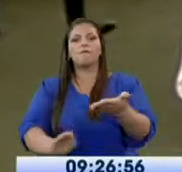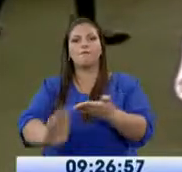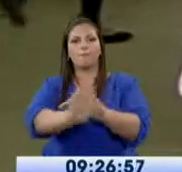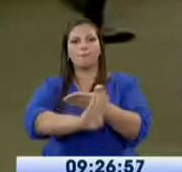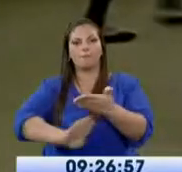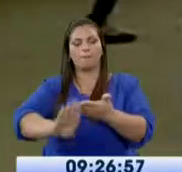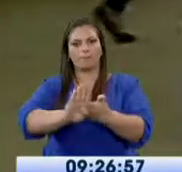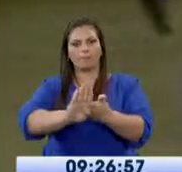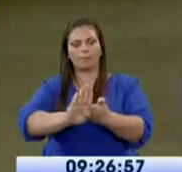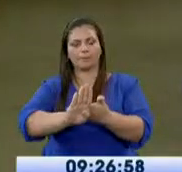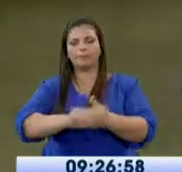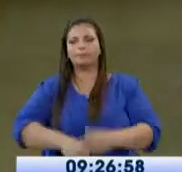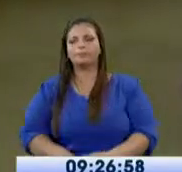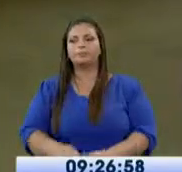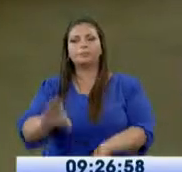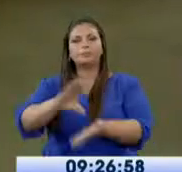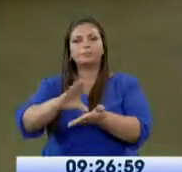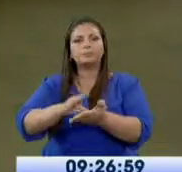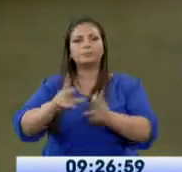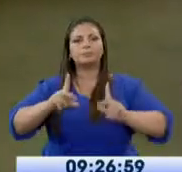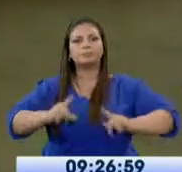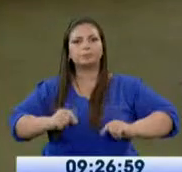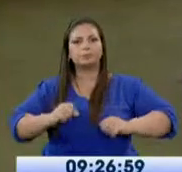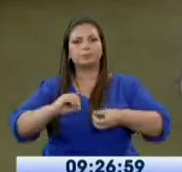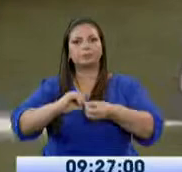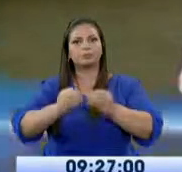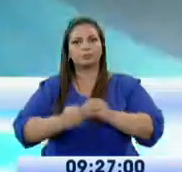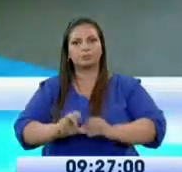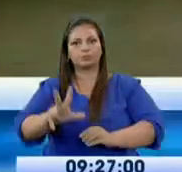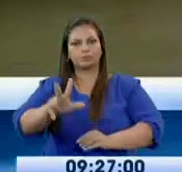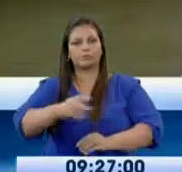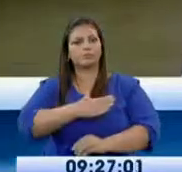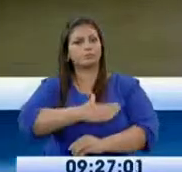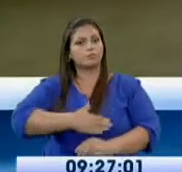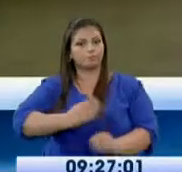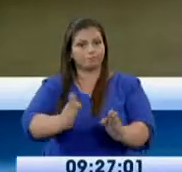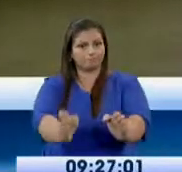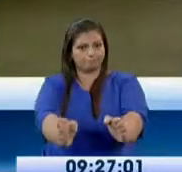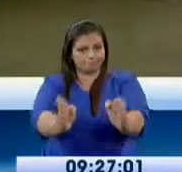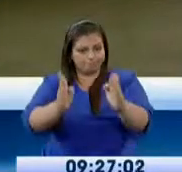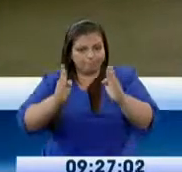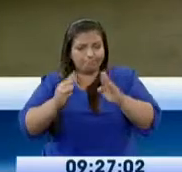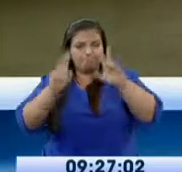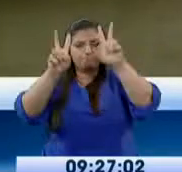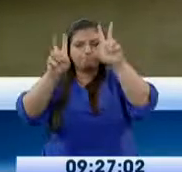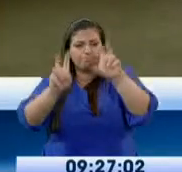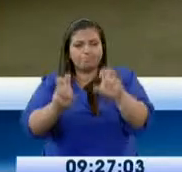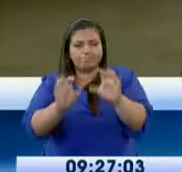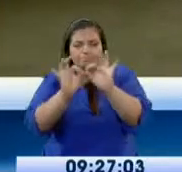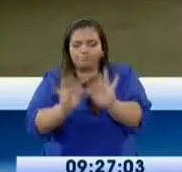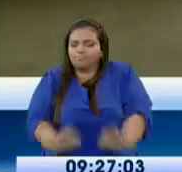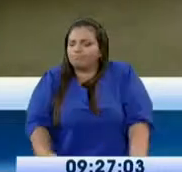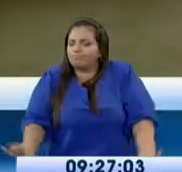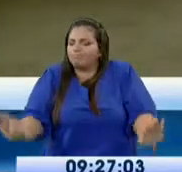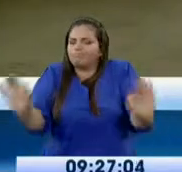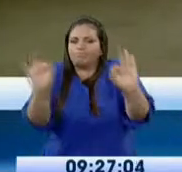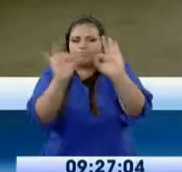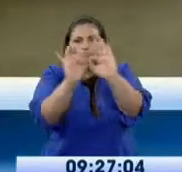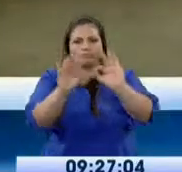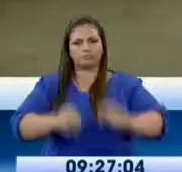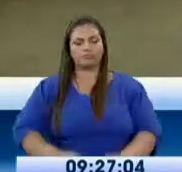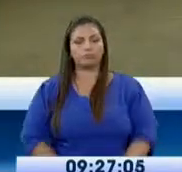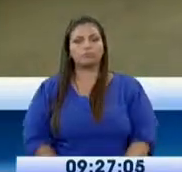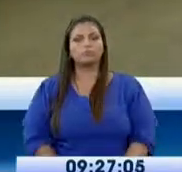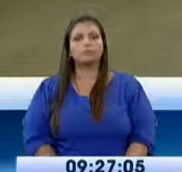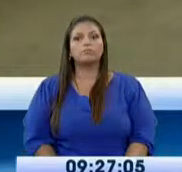Quiero pedirles a todos que presten mucha atención a este tema que vamos a tratar a continuación, sobre todo aquellas madres que